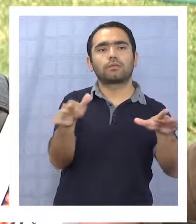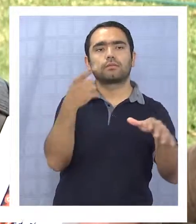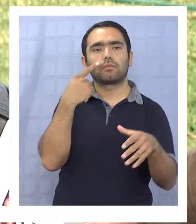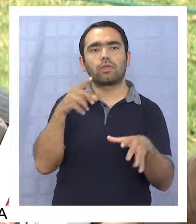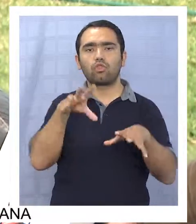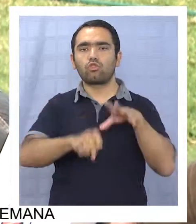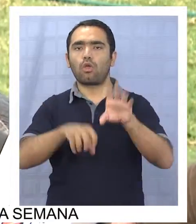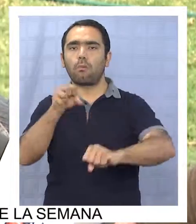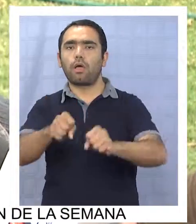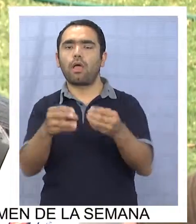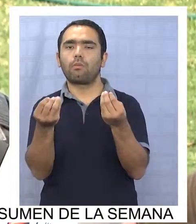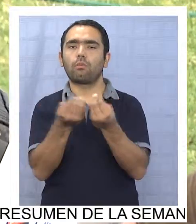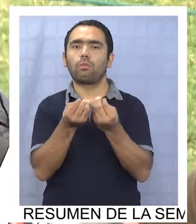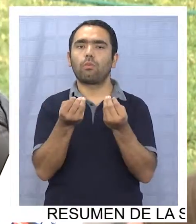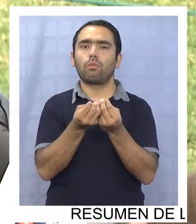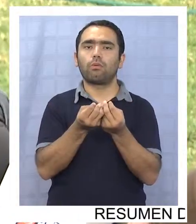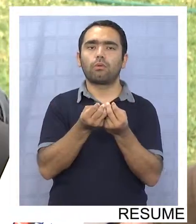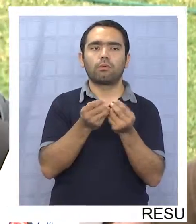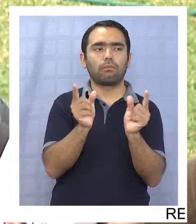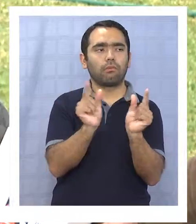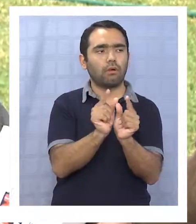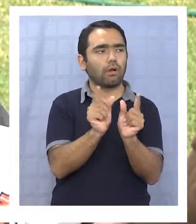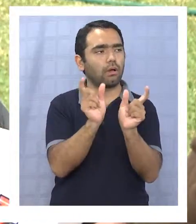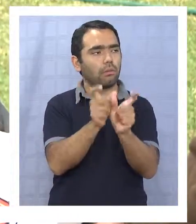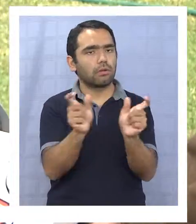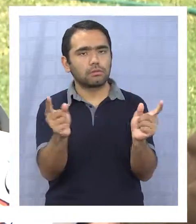que era de la universidad y